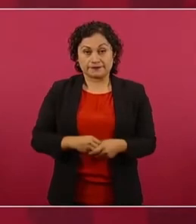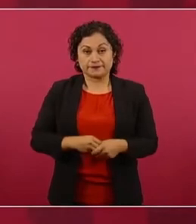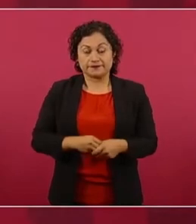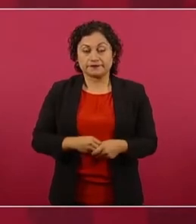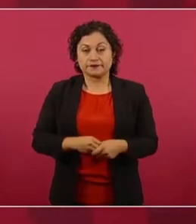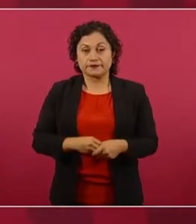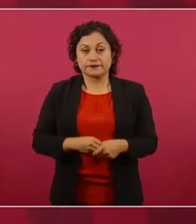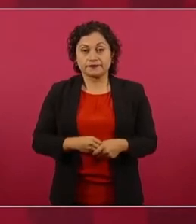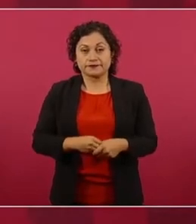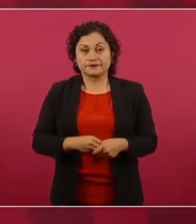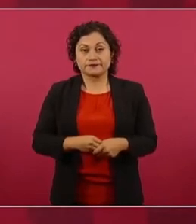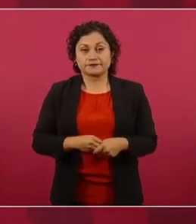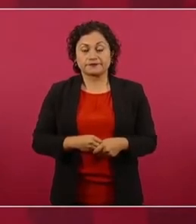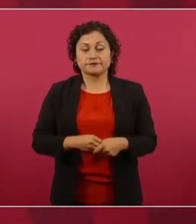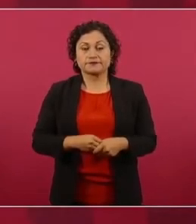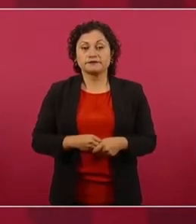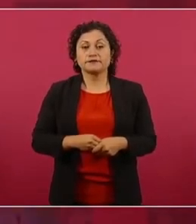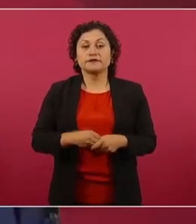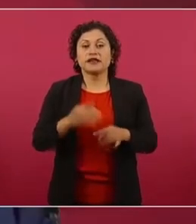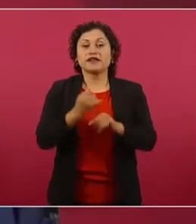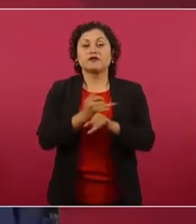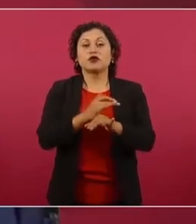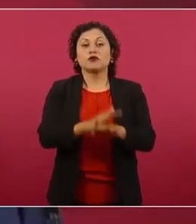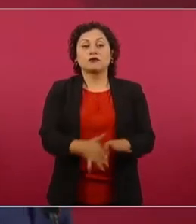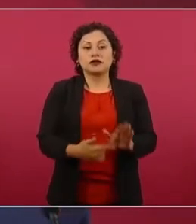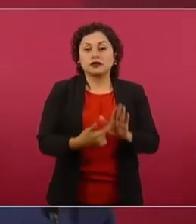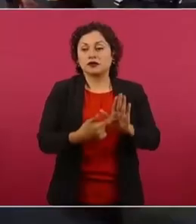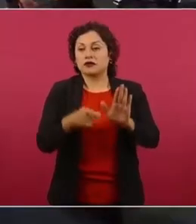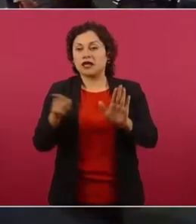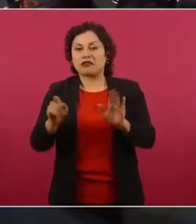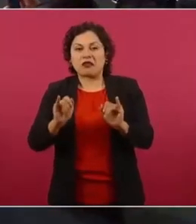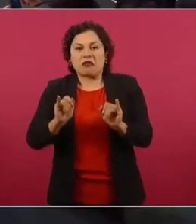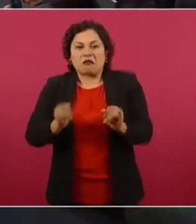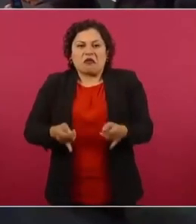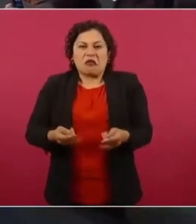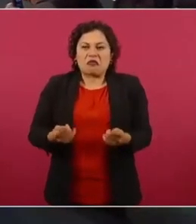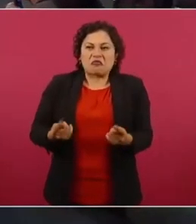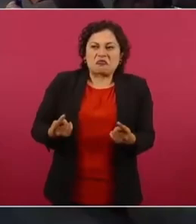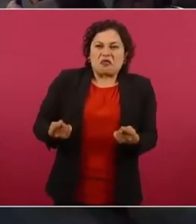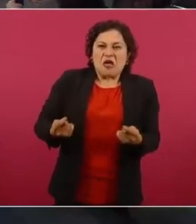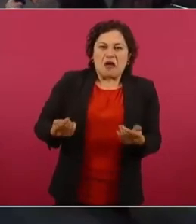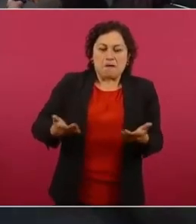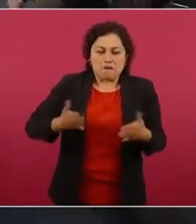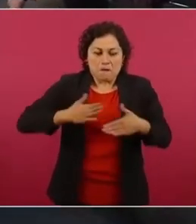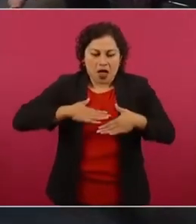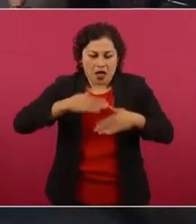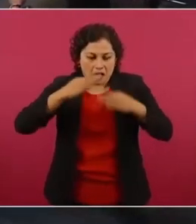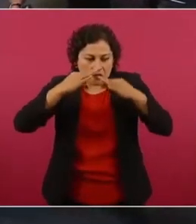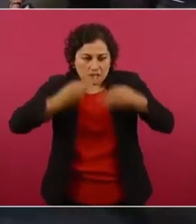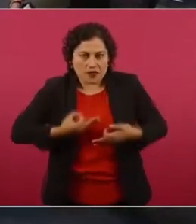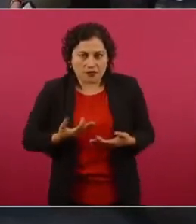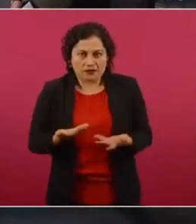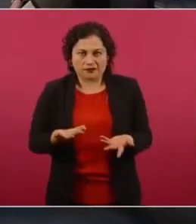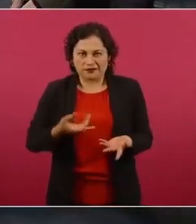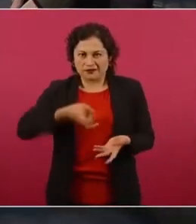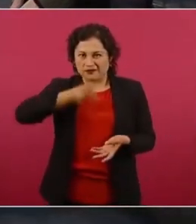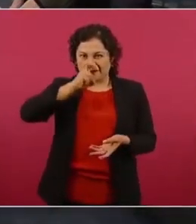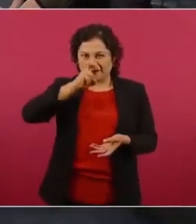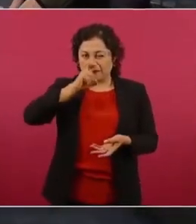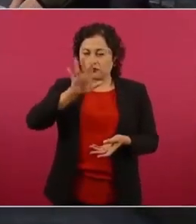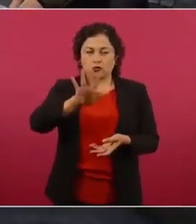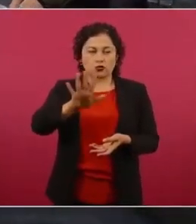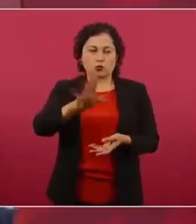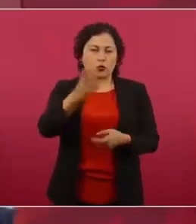que los vuelva individualistas, que les endurezca el corazón,